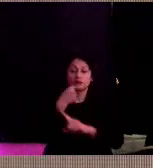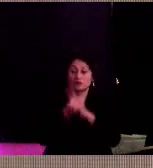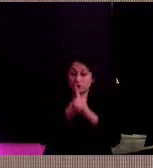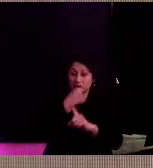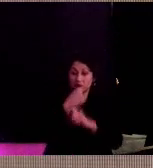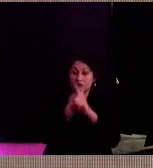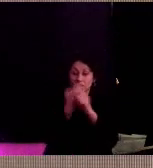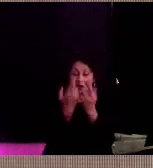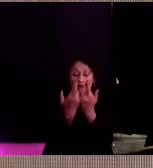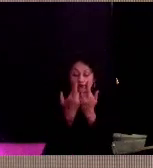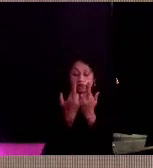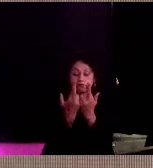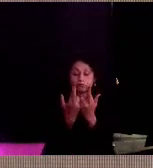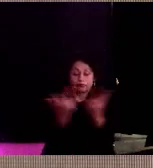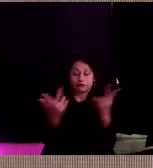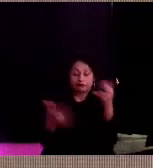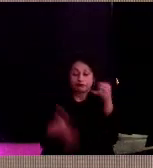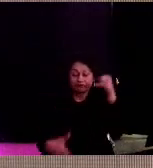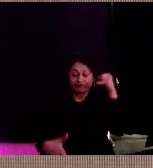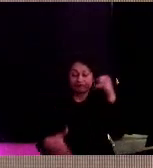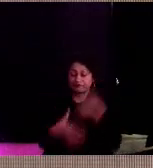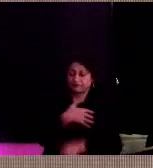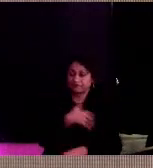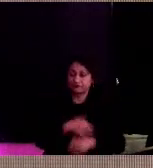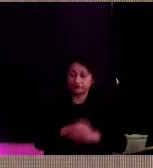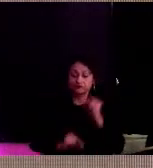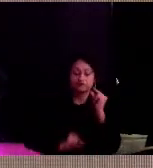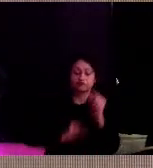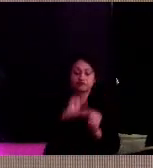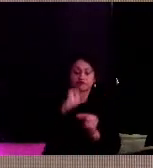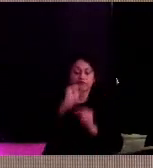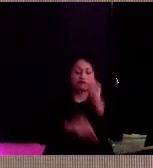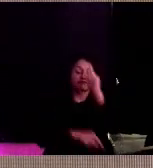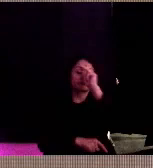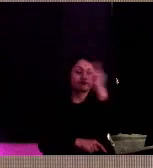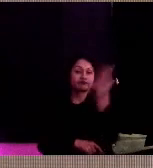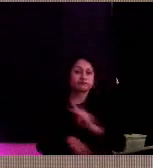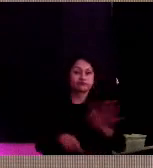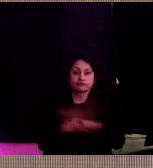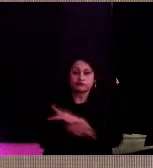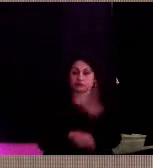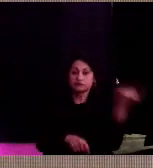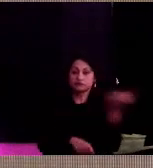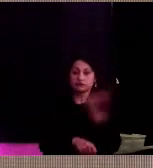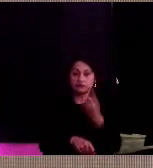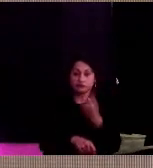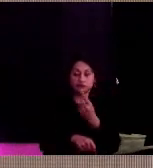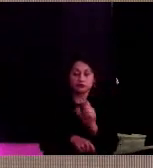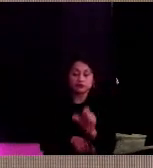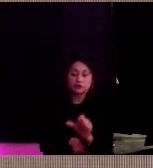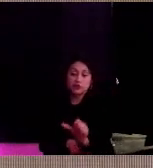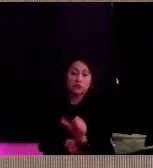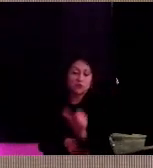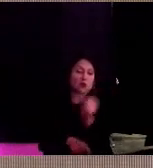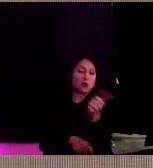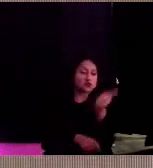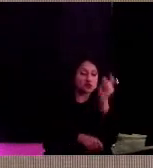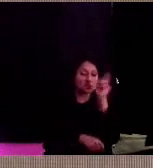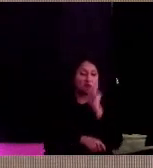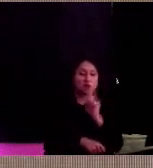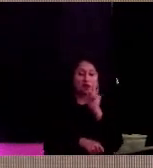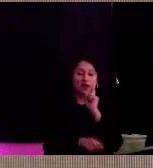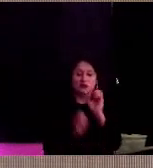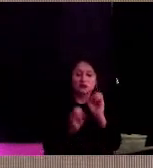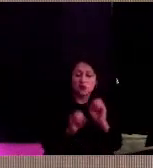más profunda, pues son cada día más de 11 mujeres arrancadas de la